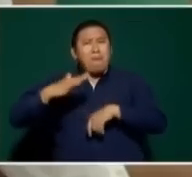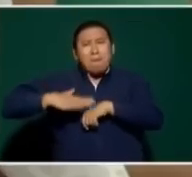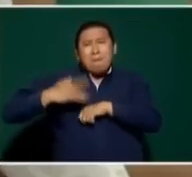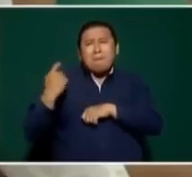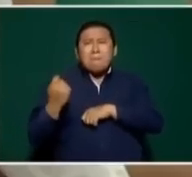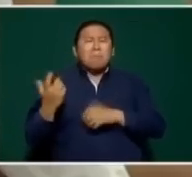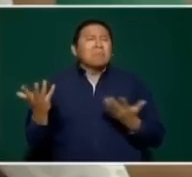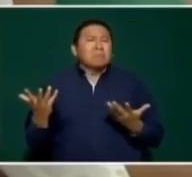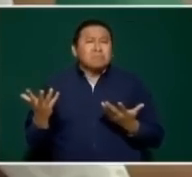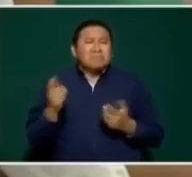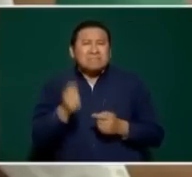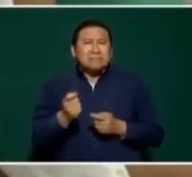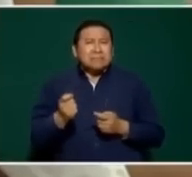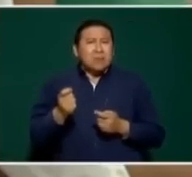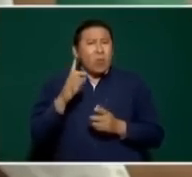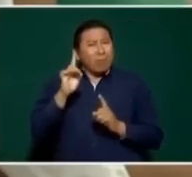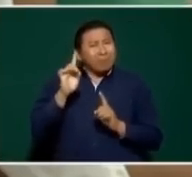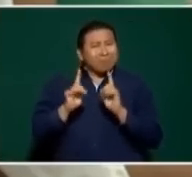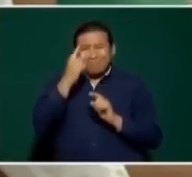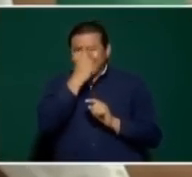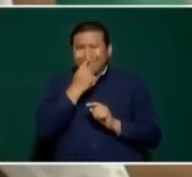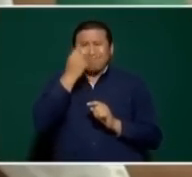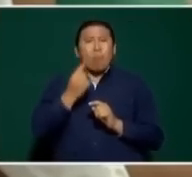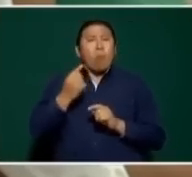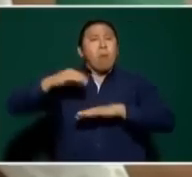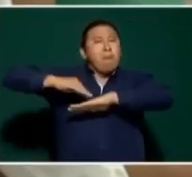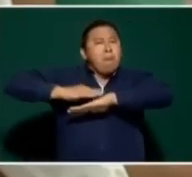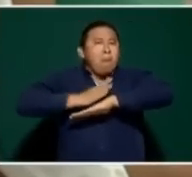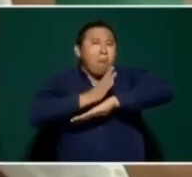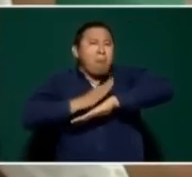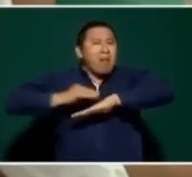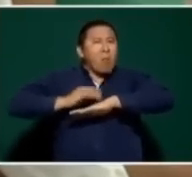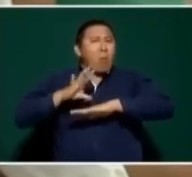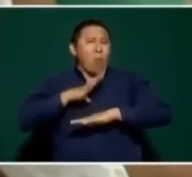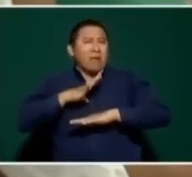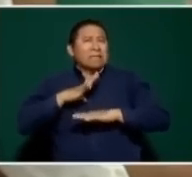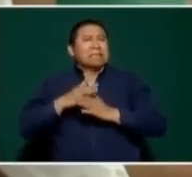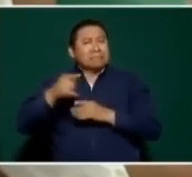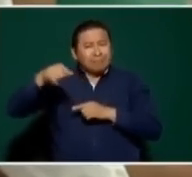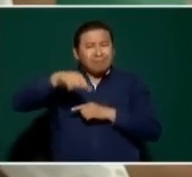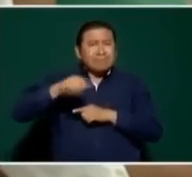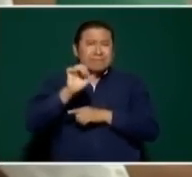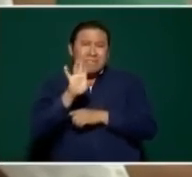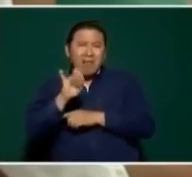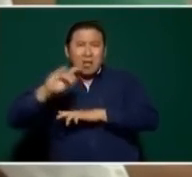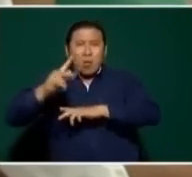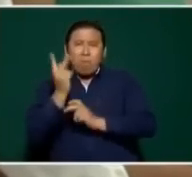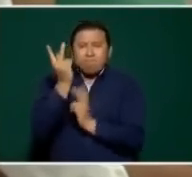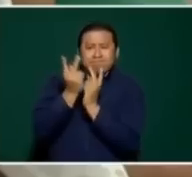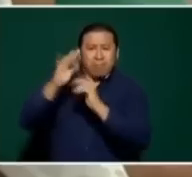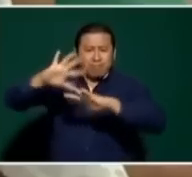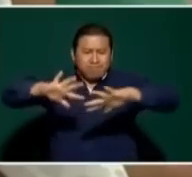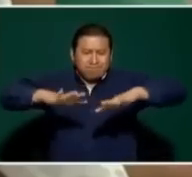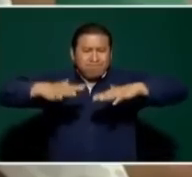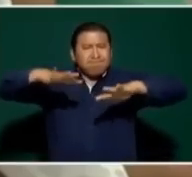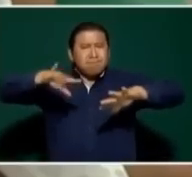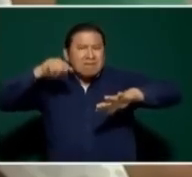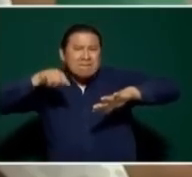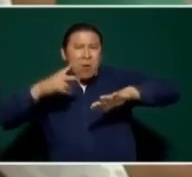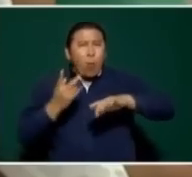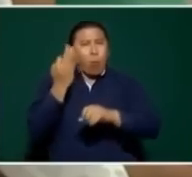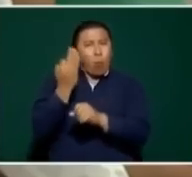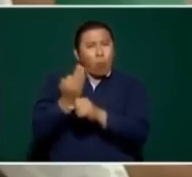haciendo esto? Y también una duda, ¿cuántas playas hay contaminadas por sargazo o en cuántas playas hay